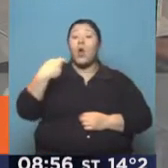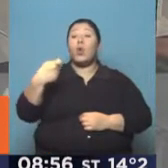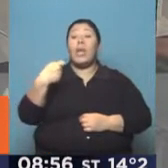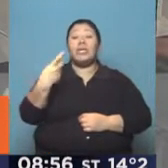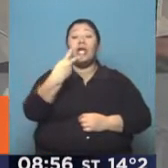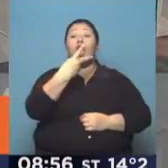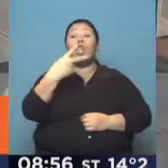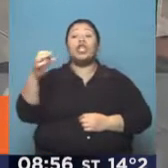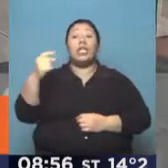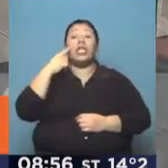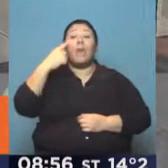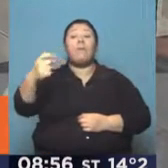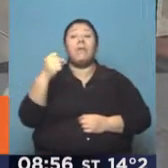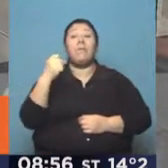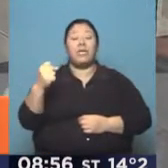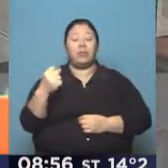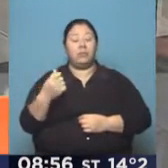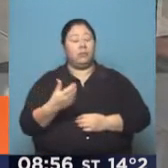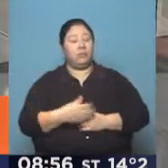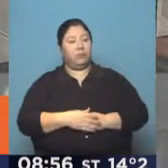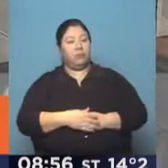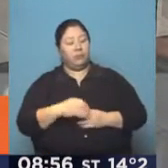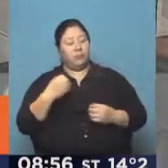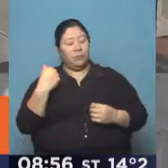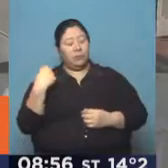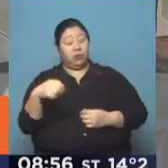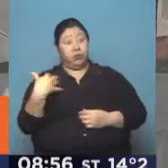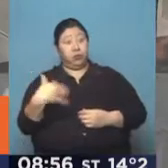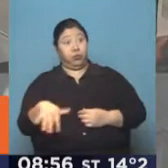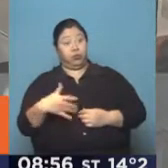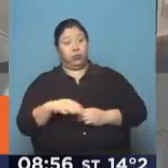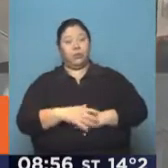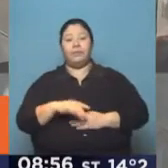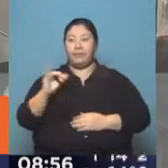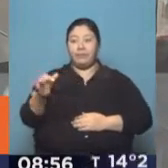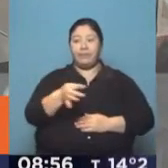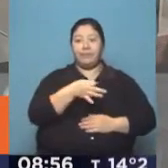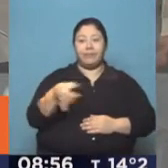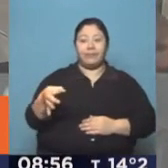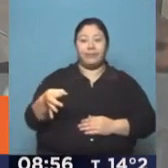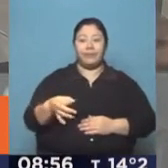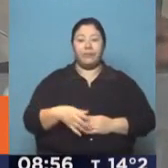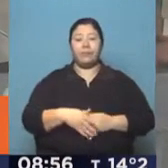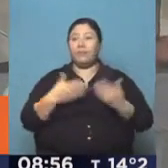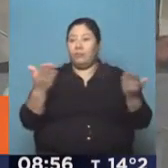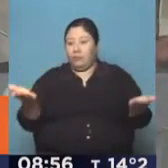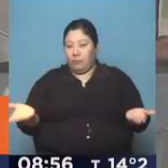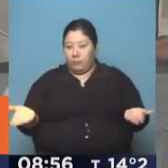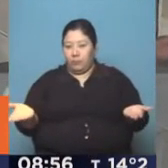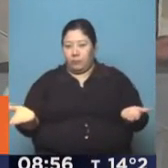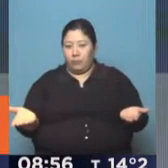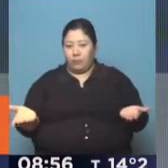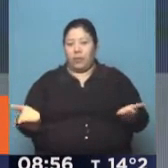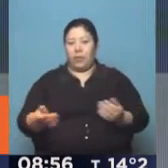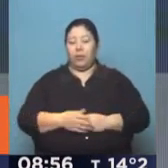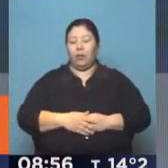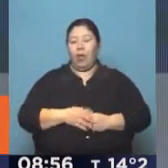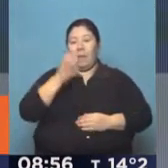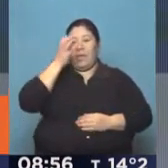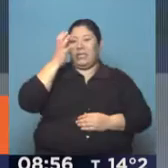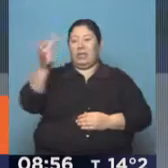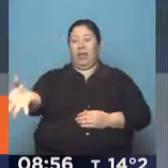jubilación de privilegio plan son números fuertes digo para exacto para la mayoría por eso yo es cada vez más obsceno y es